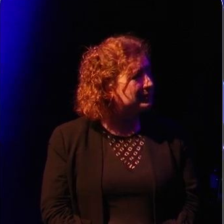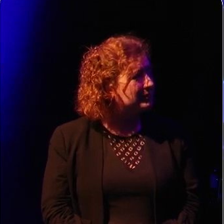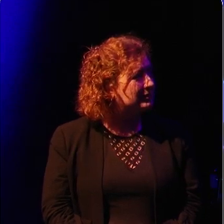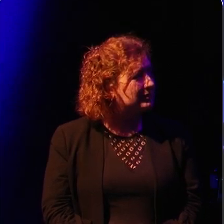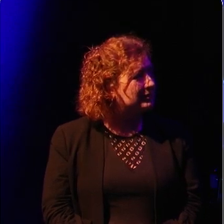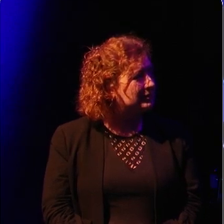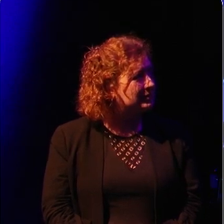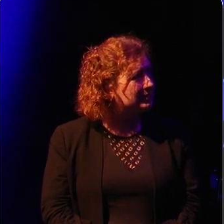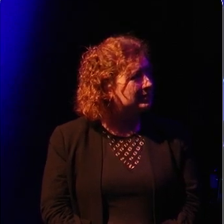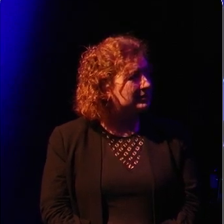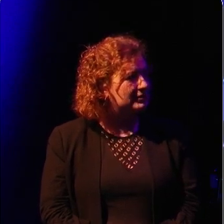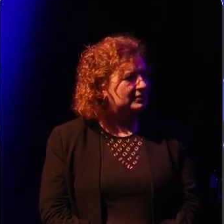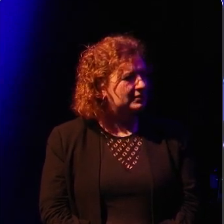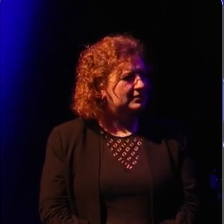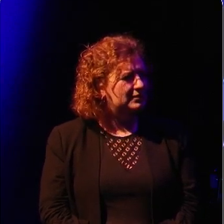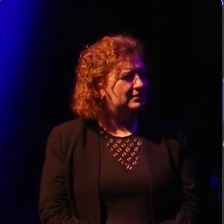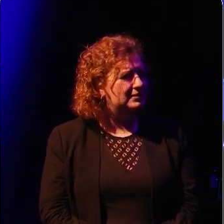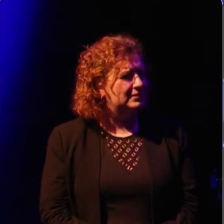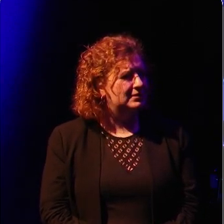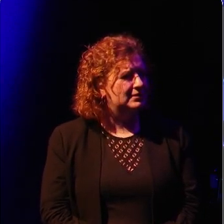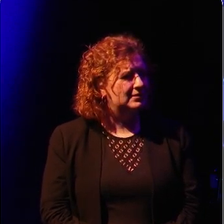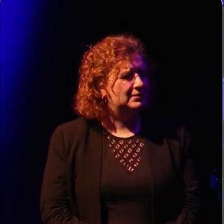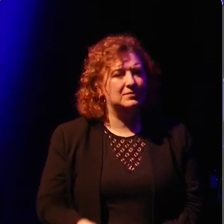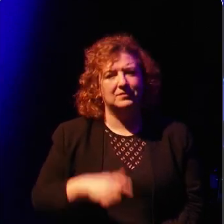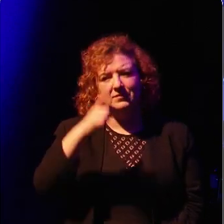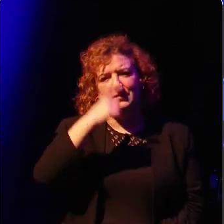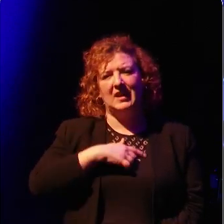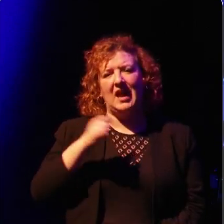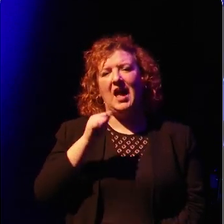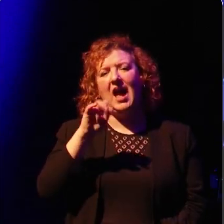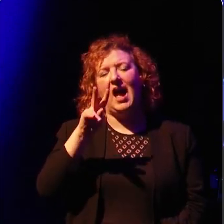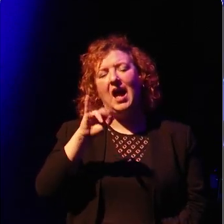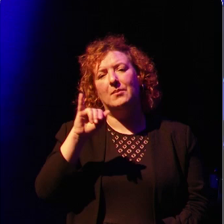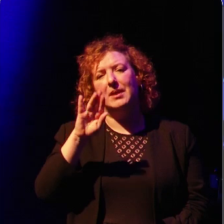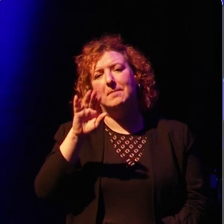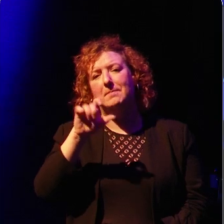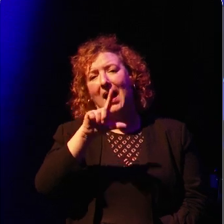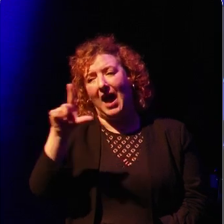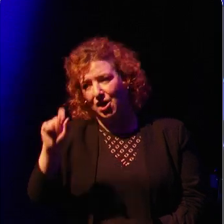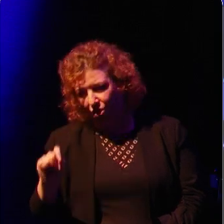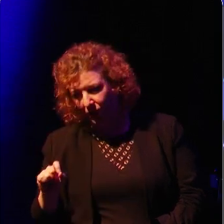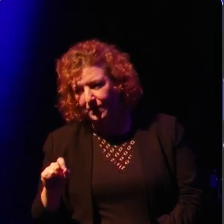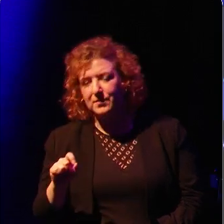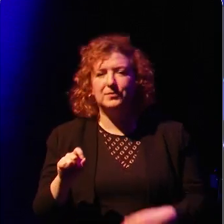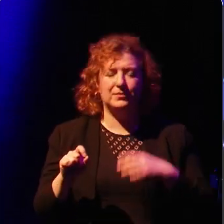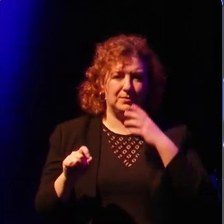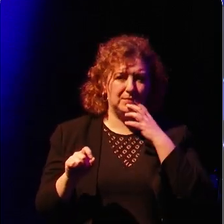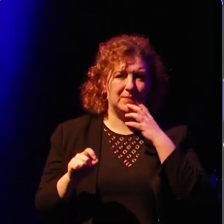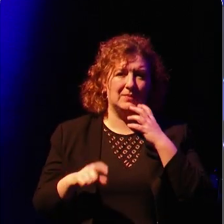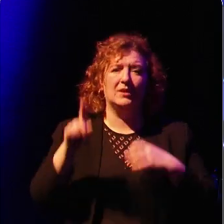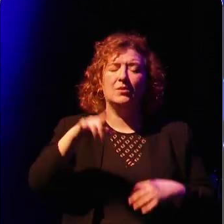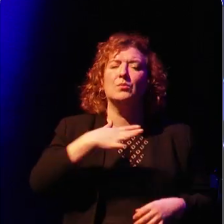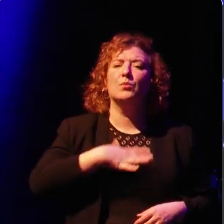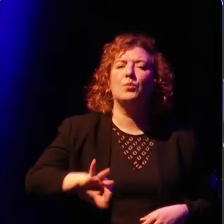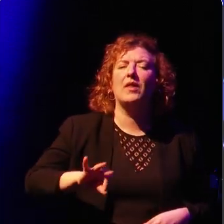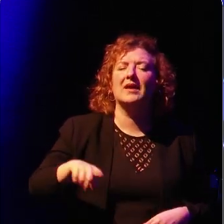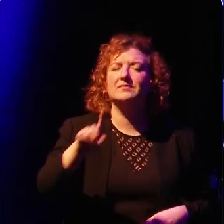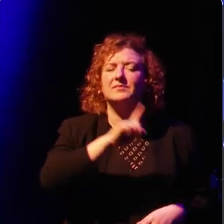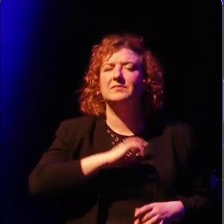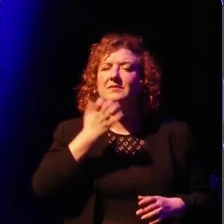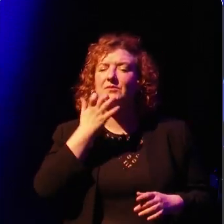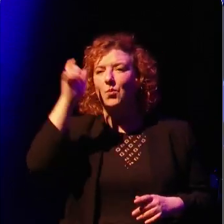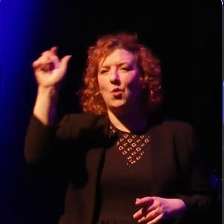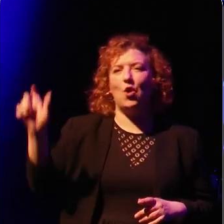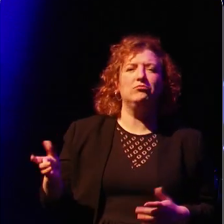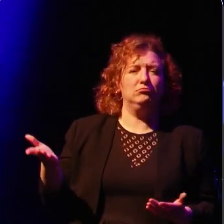que se me conoce no solamente por Javi Payo, sino que podréis describir como el